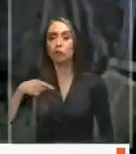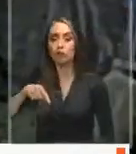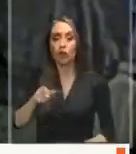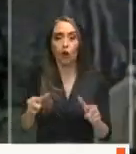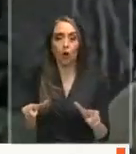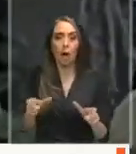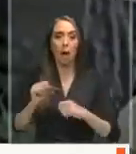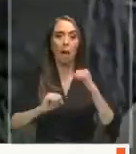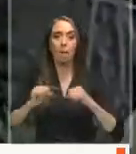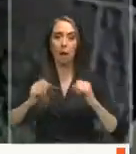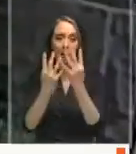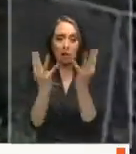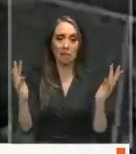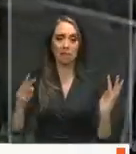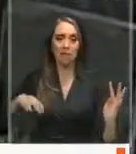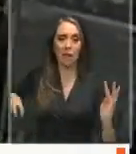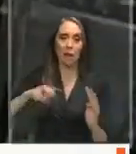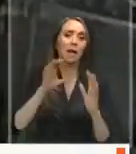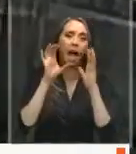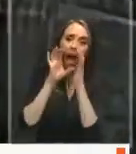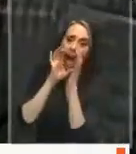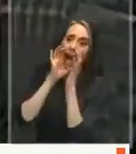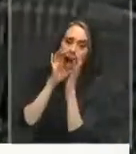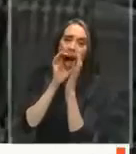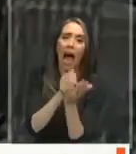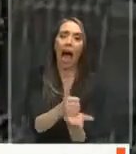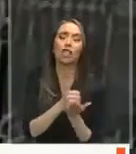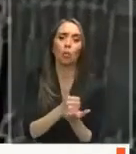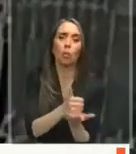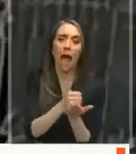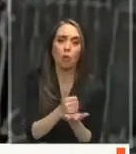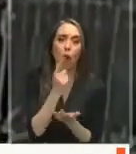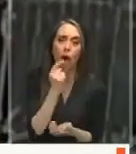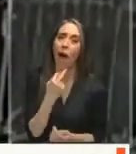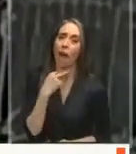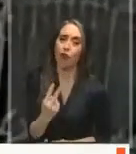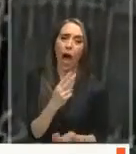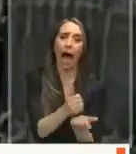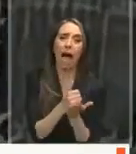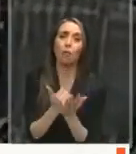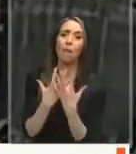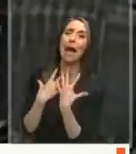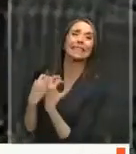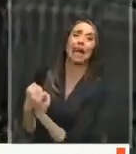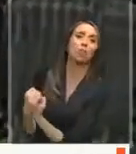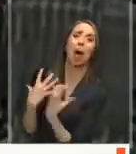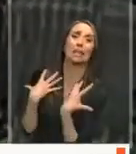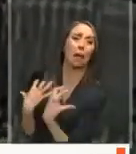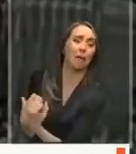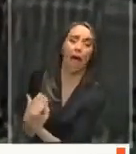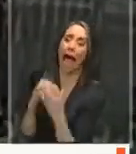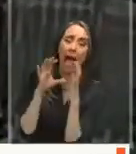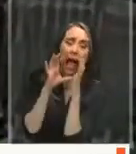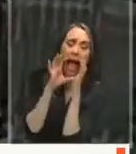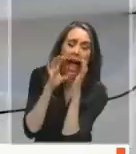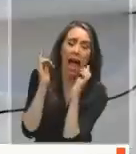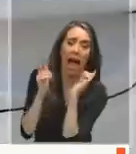y escuché unos gritos de auxilio. Ayúdenme, me están secuestrando. Efectivamente